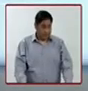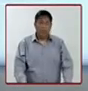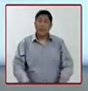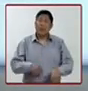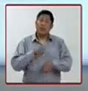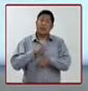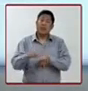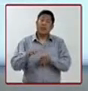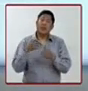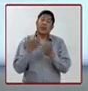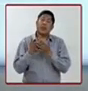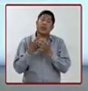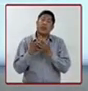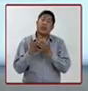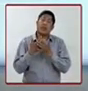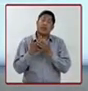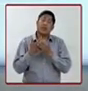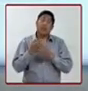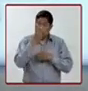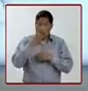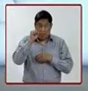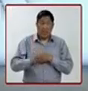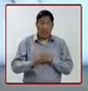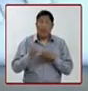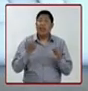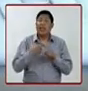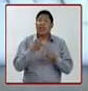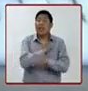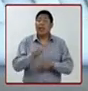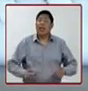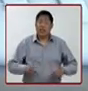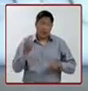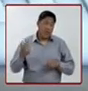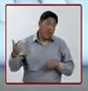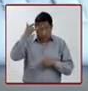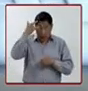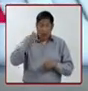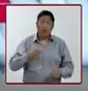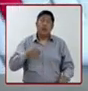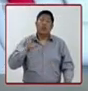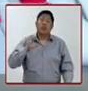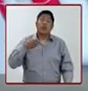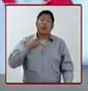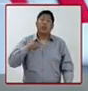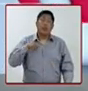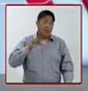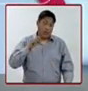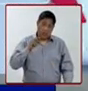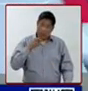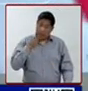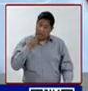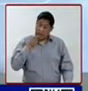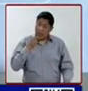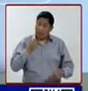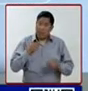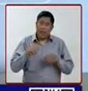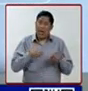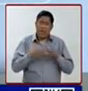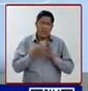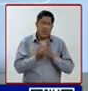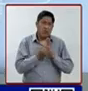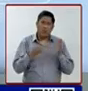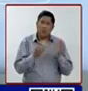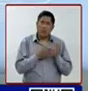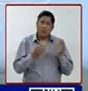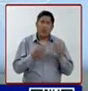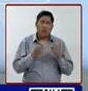Envían a la cárcel de Obrajes a la exalcaldesa de El Alto, la señora Soledad Chapetón. Esta exautoridad está acusada de los delitos de resoluciones